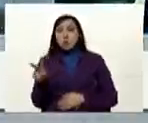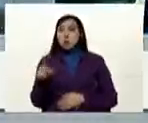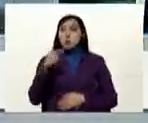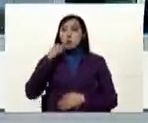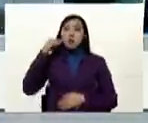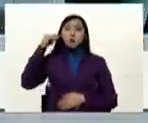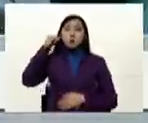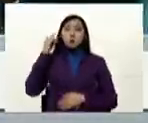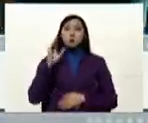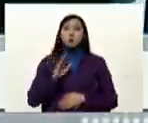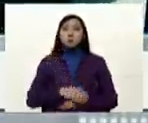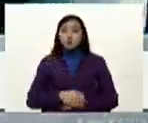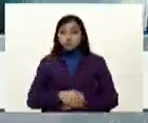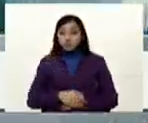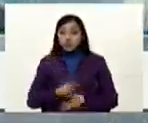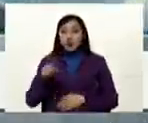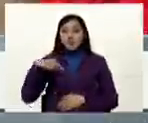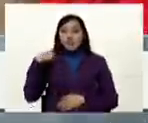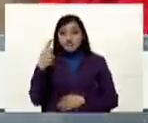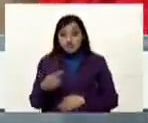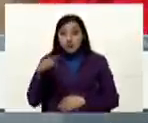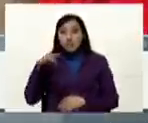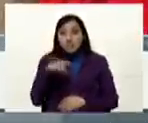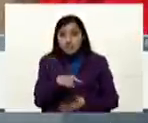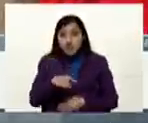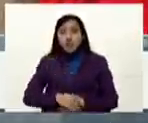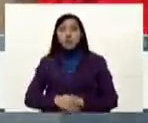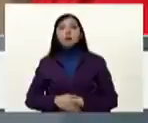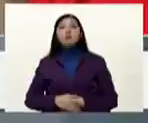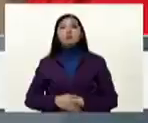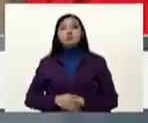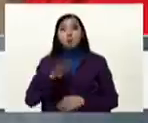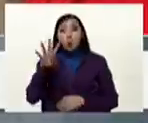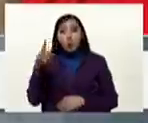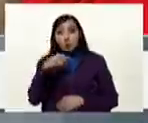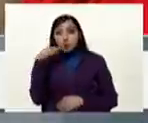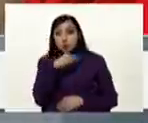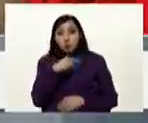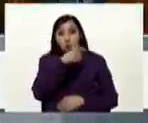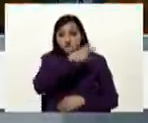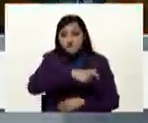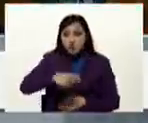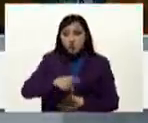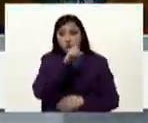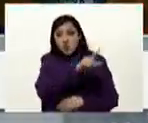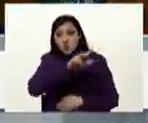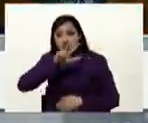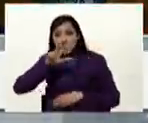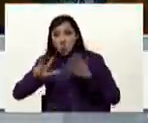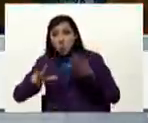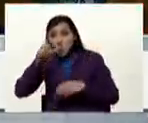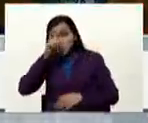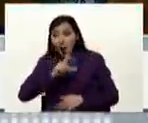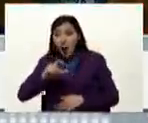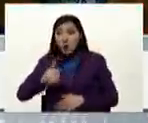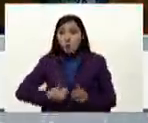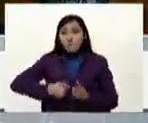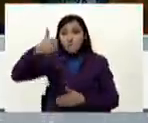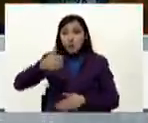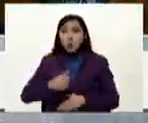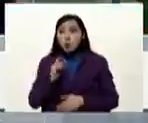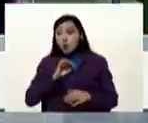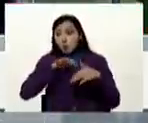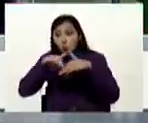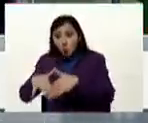venezolanas, a partir del lunes 4 de octubre, todos los mayores de 18 años pueden ir a los